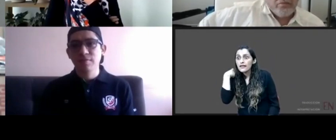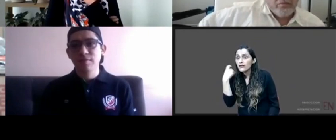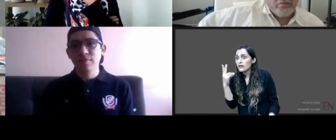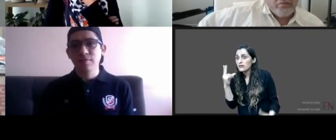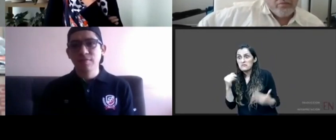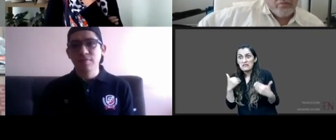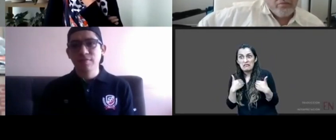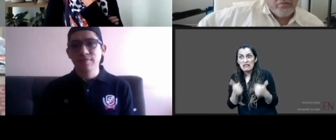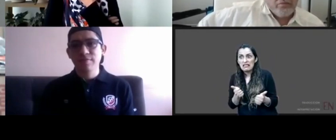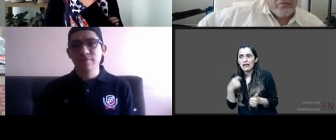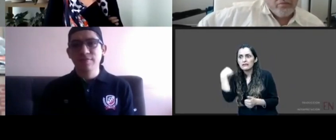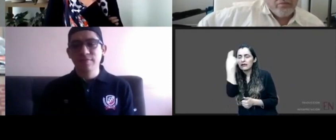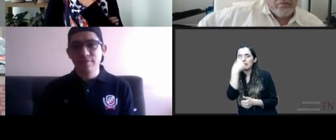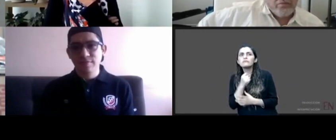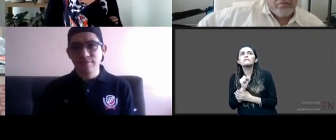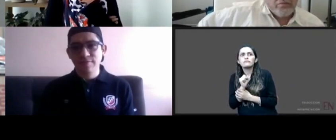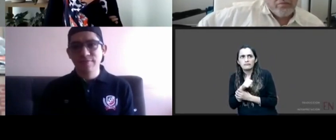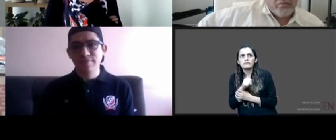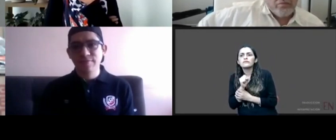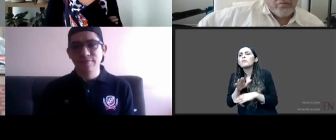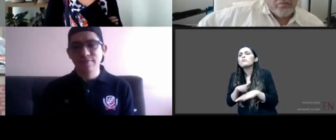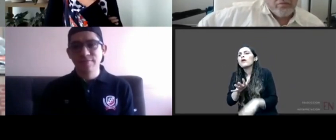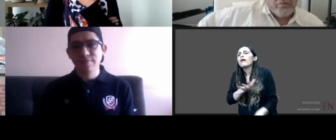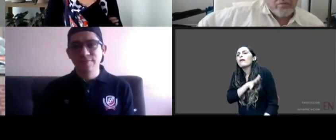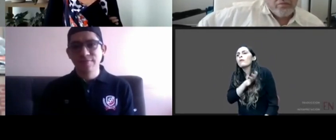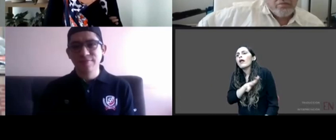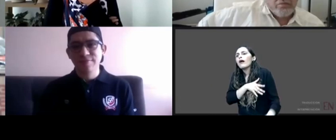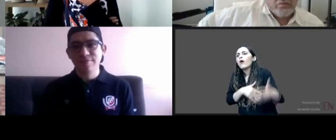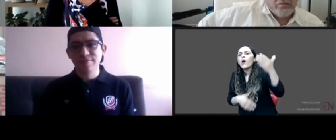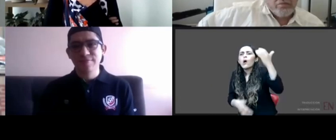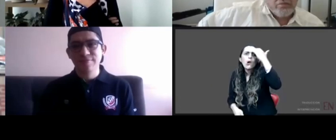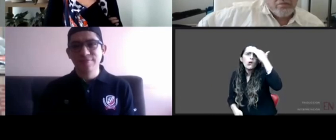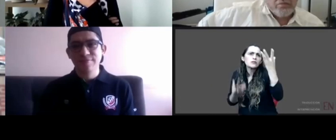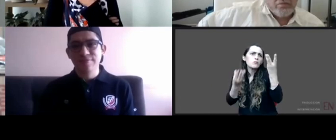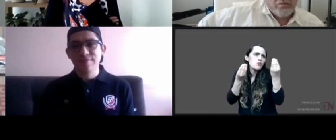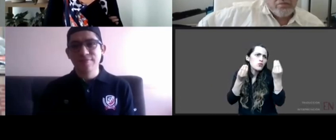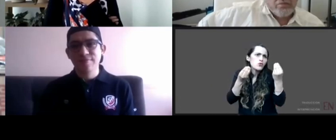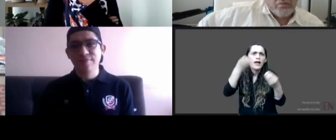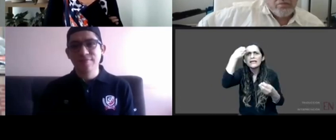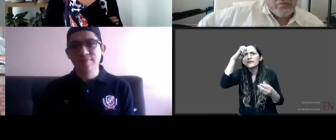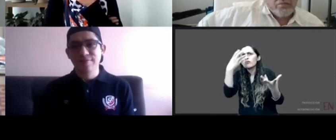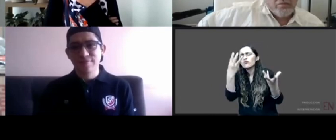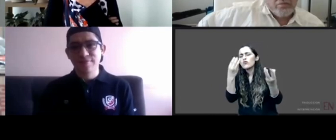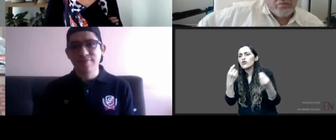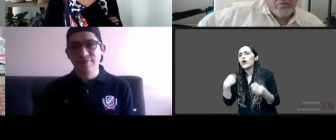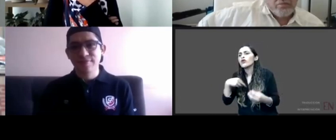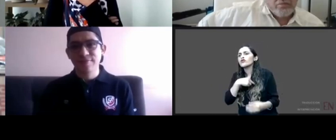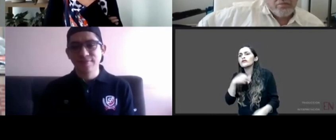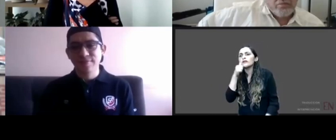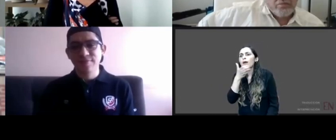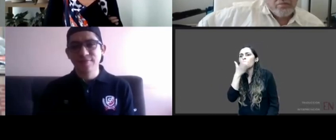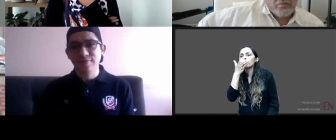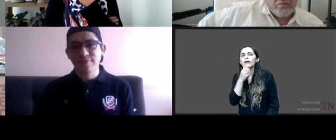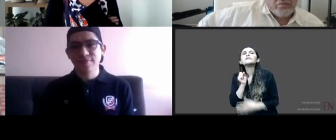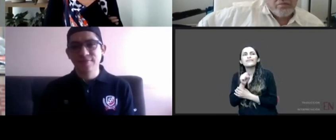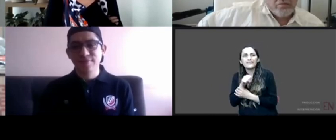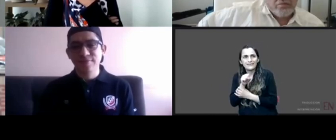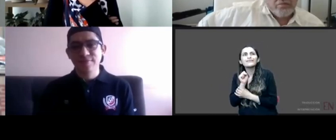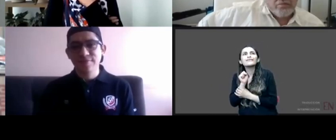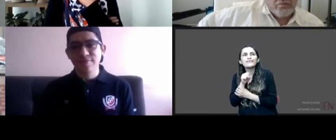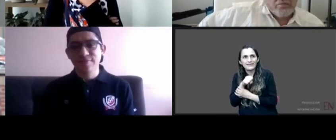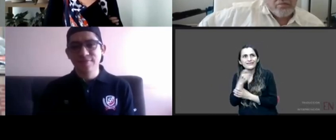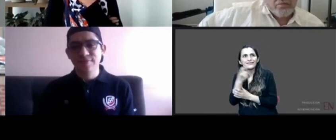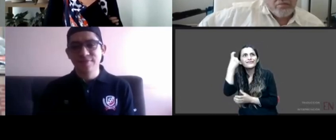que sí, porque pues como es un blanco y conoce mucho, entonces hay que decirle que sí. Entonces es lo que yo